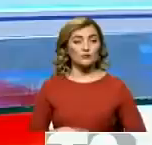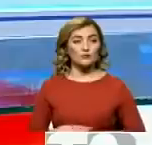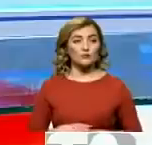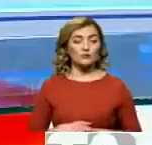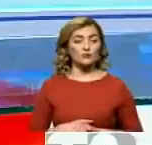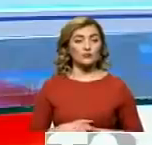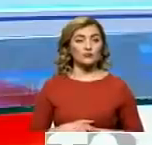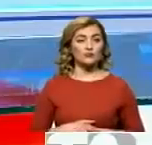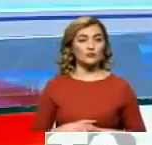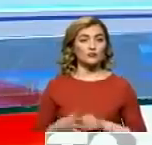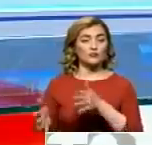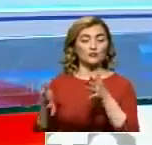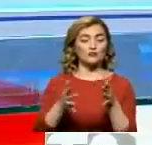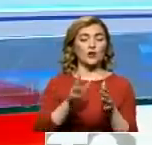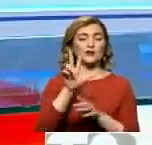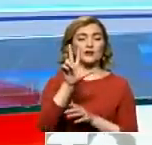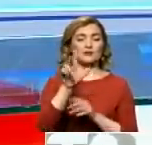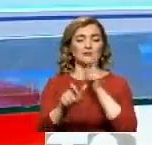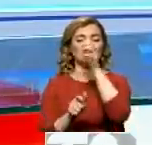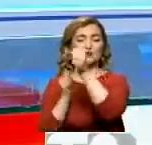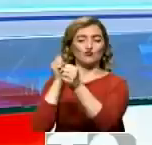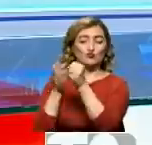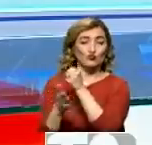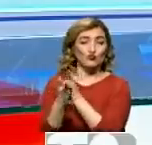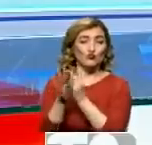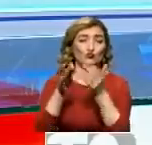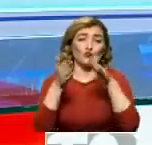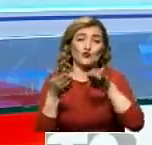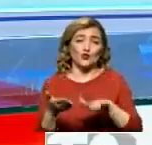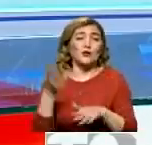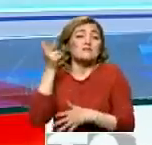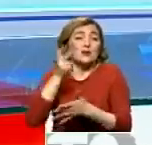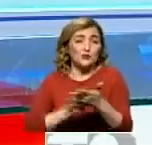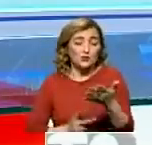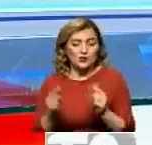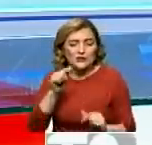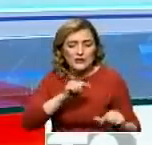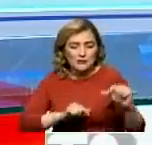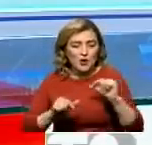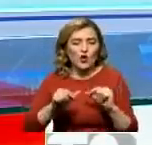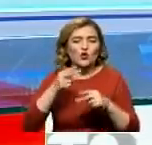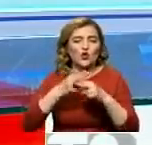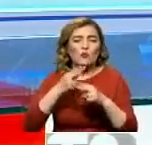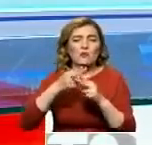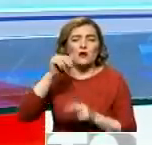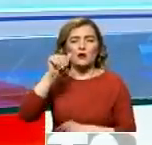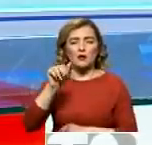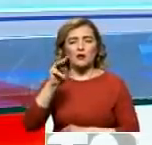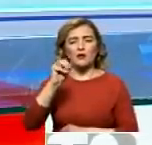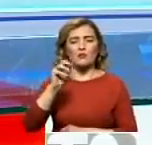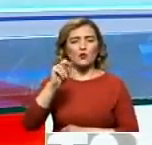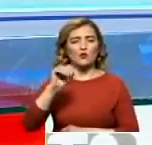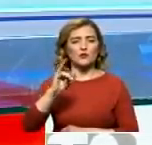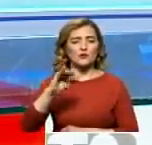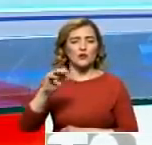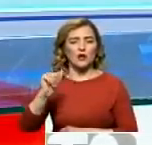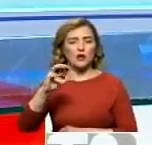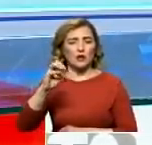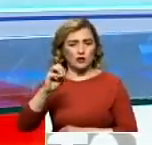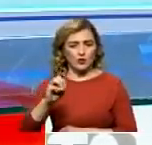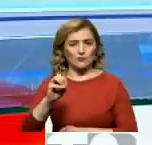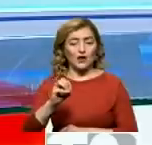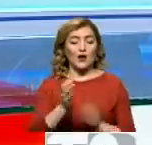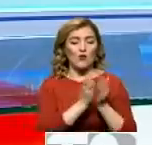horas. Tres pescadores fallecieron por asfixia por una fuga de amoníaco mientras realizaban tareas de mantenimiento a una embarcación en un